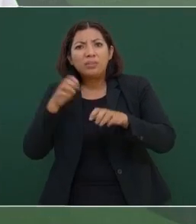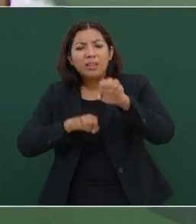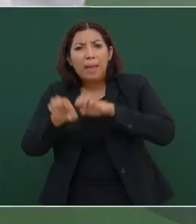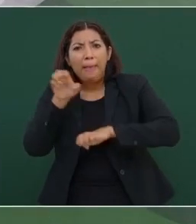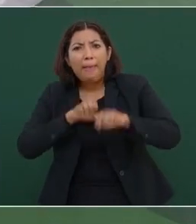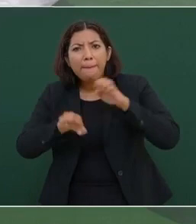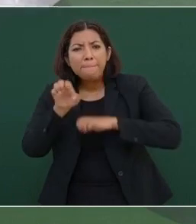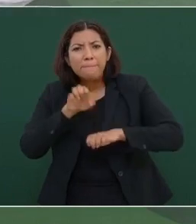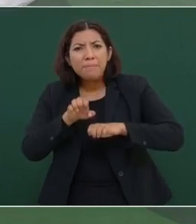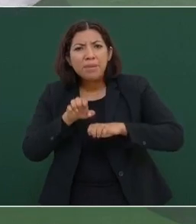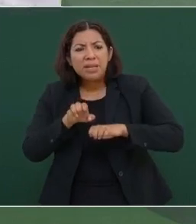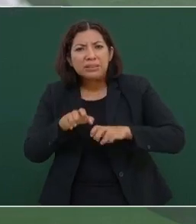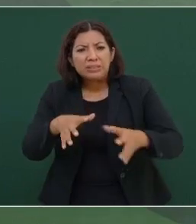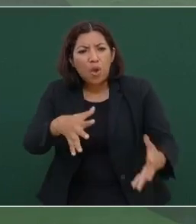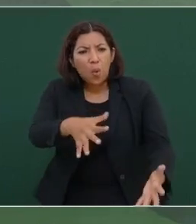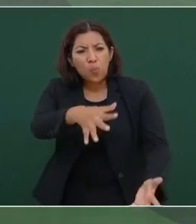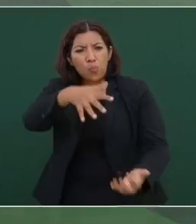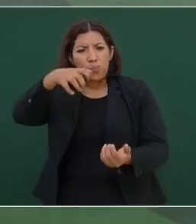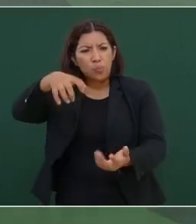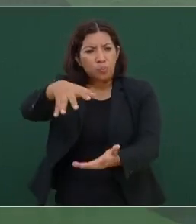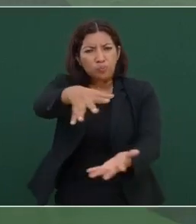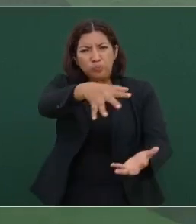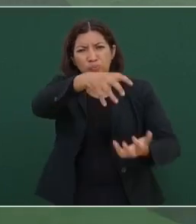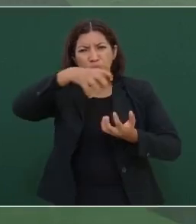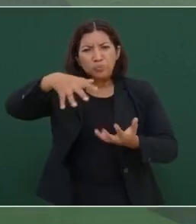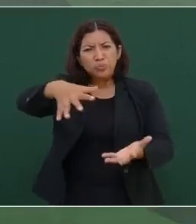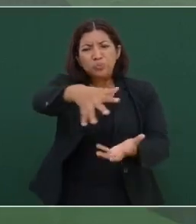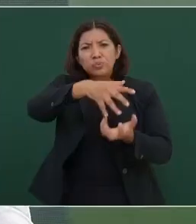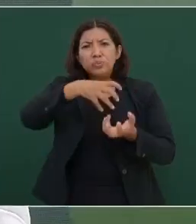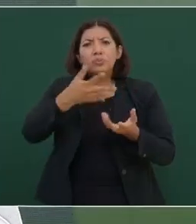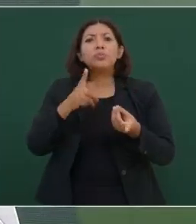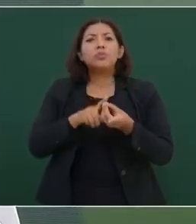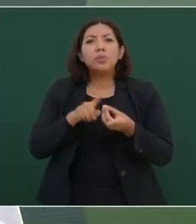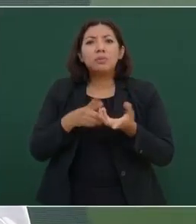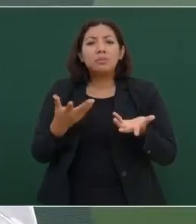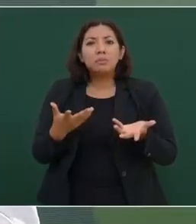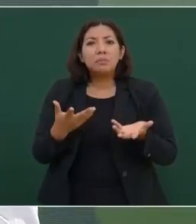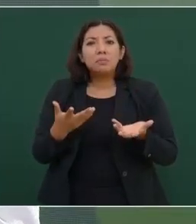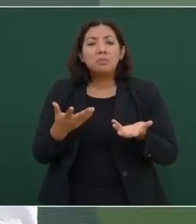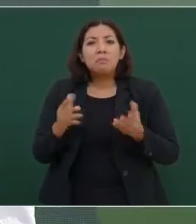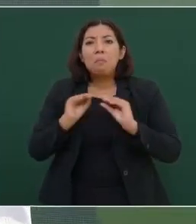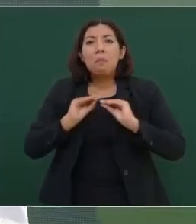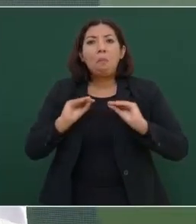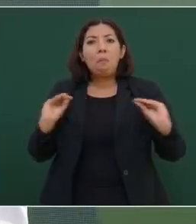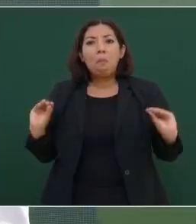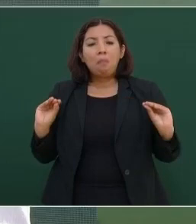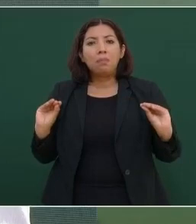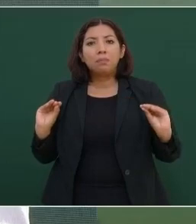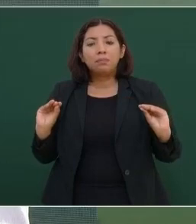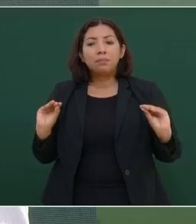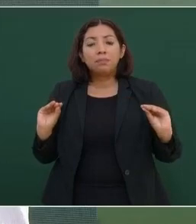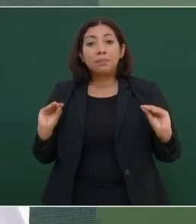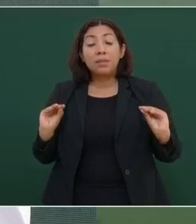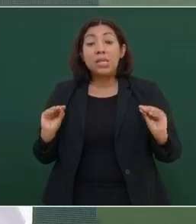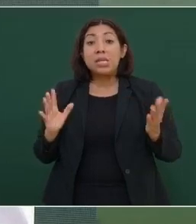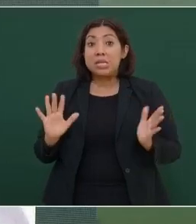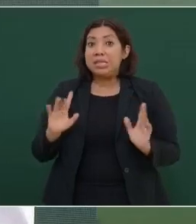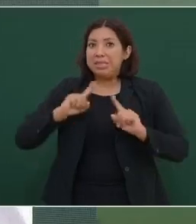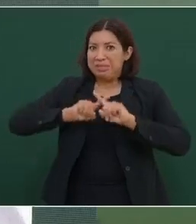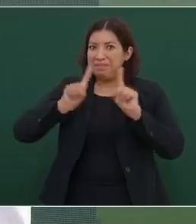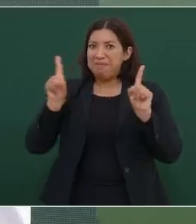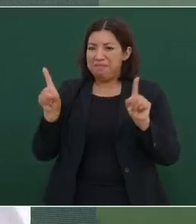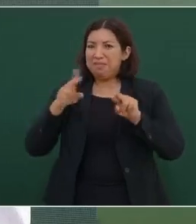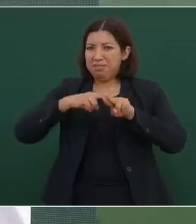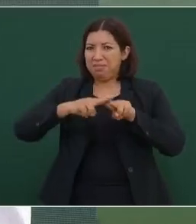Y no había campaña con lo del Tren Maya, que dicho sea de